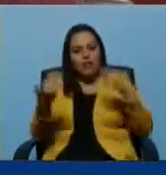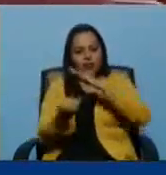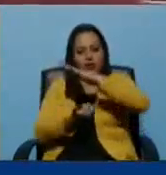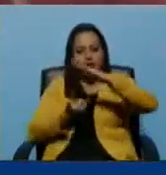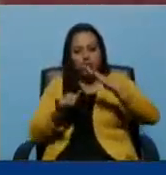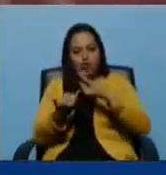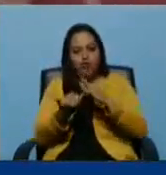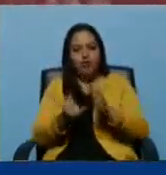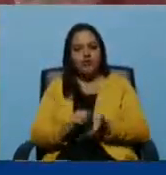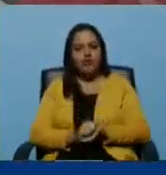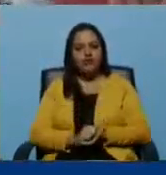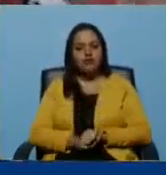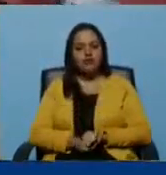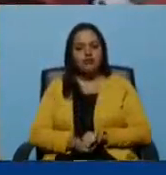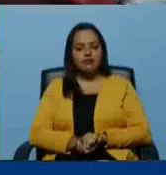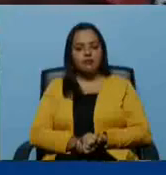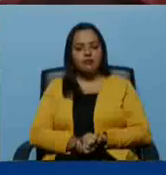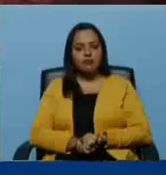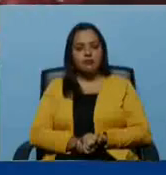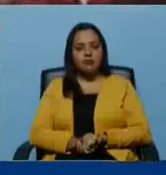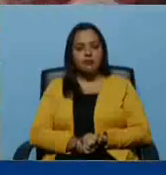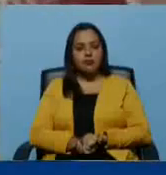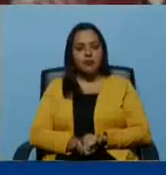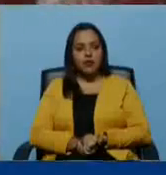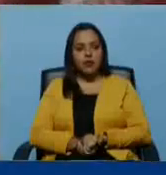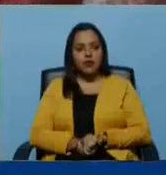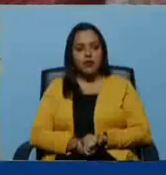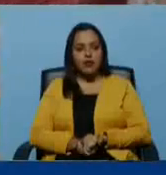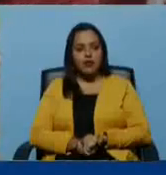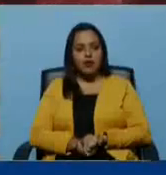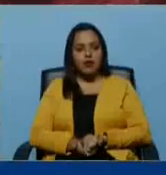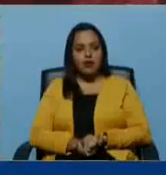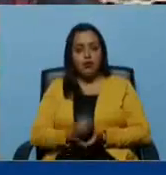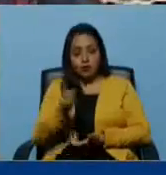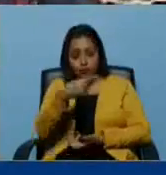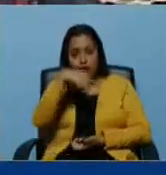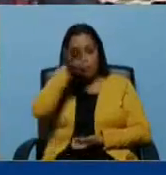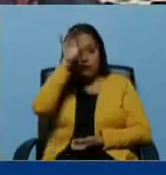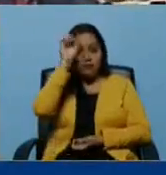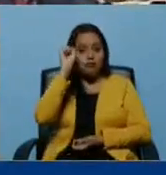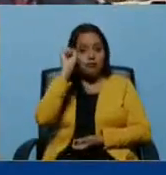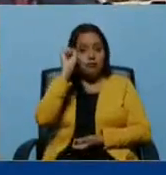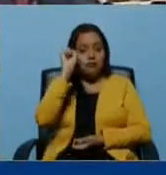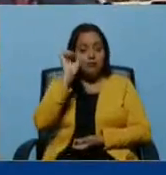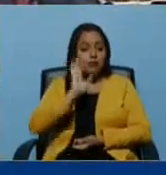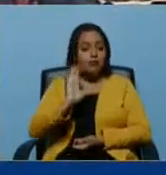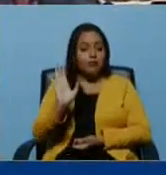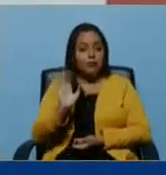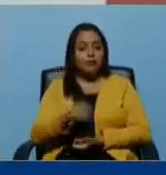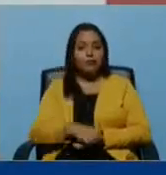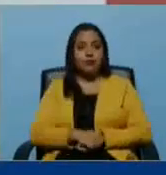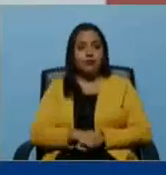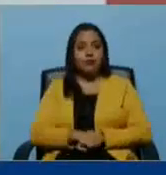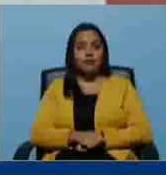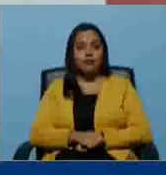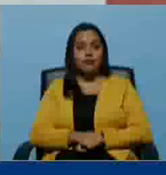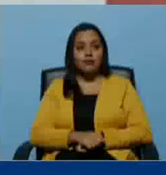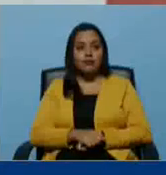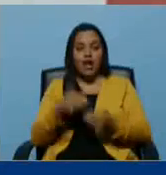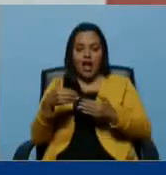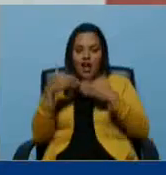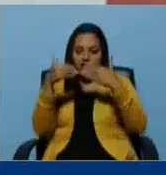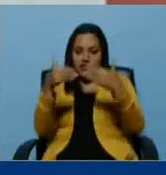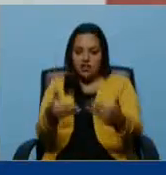institucionalidad. A buen entendedor, buenas razones también.